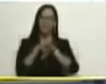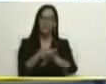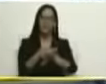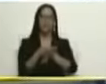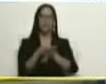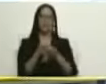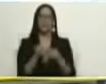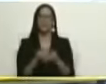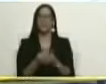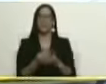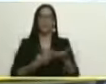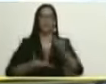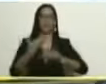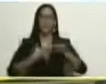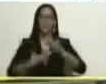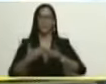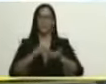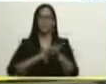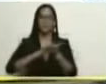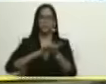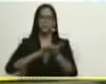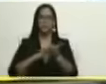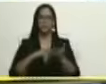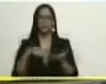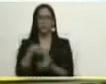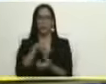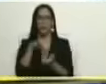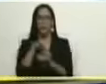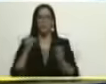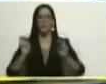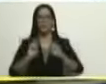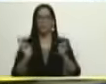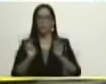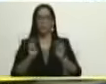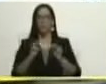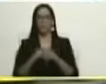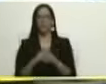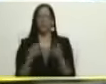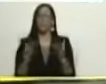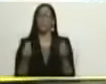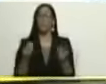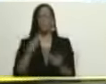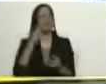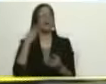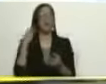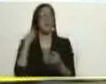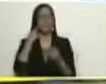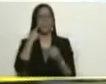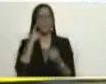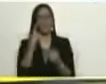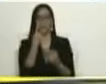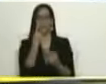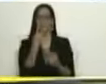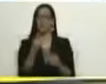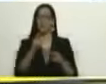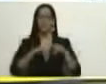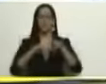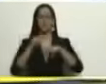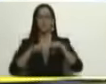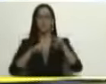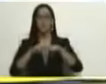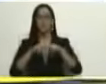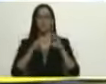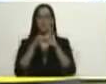de tratamiento de sus conflictos, de sus grandes temas. Muchos admiran la estructura de la